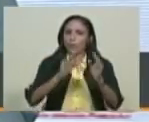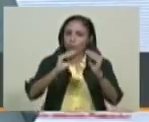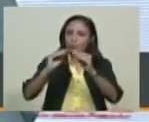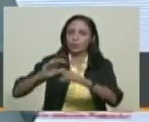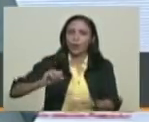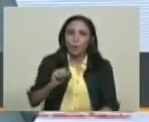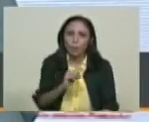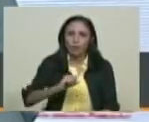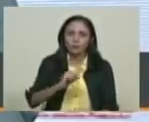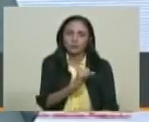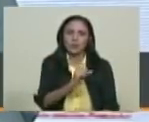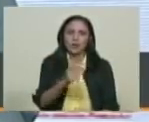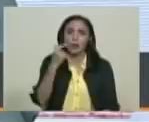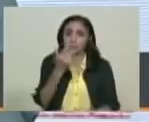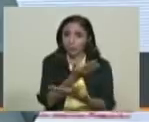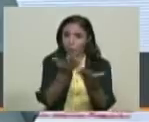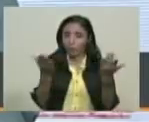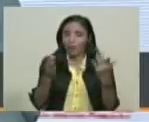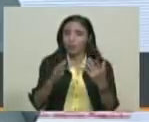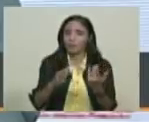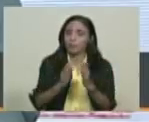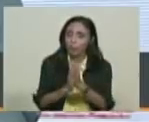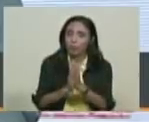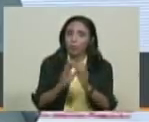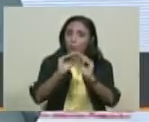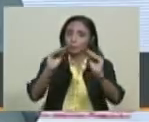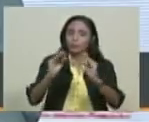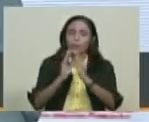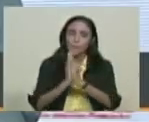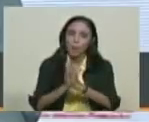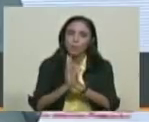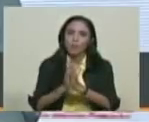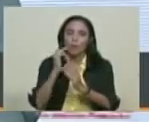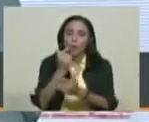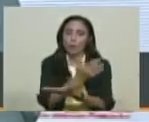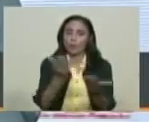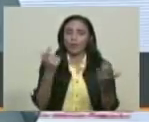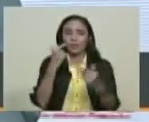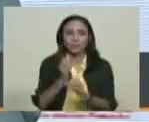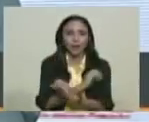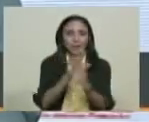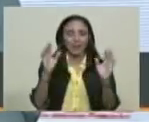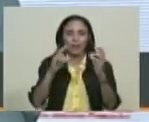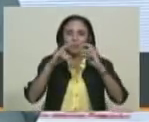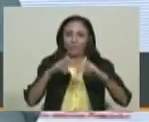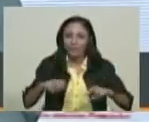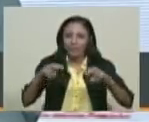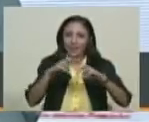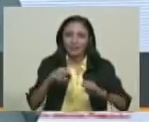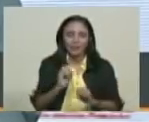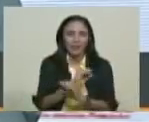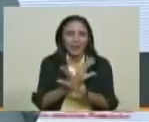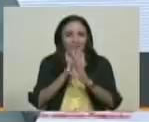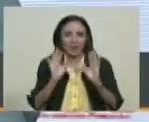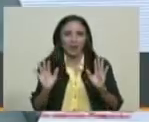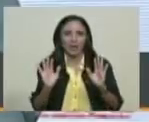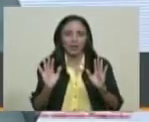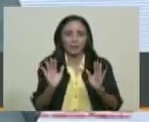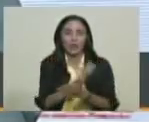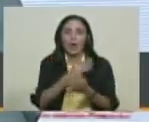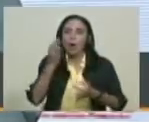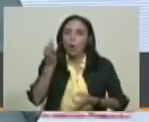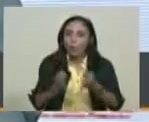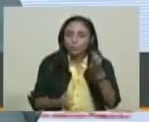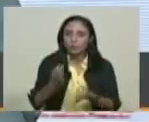policiales, y lo pido ahora aquí públicamente, pido que todo el proceso de investigación y todo el proceso de